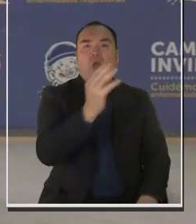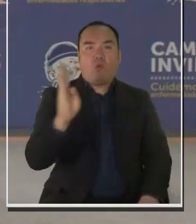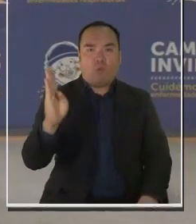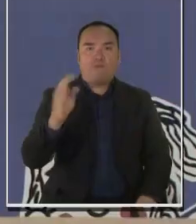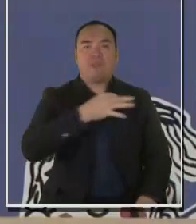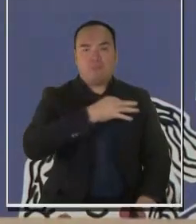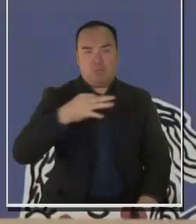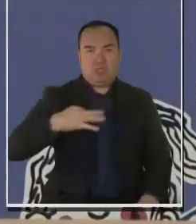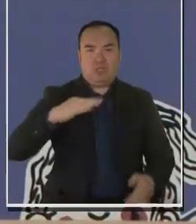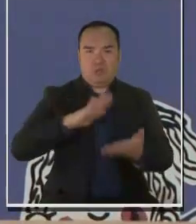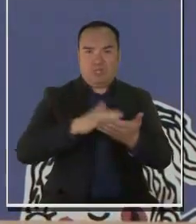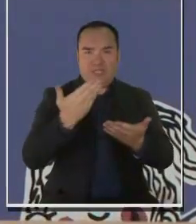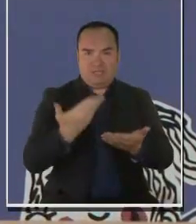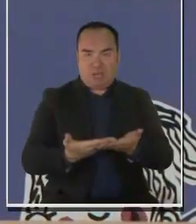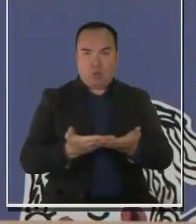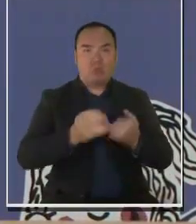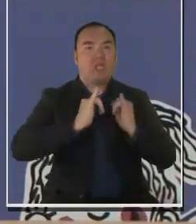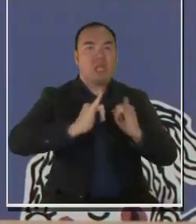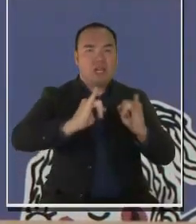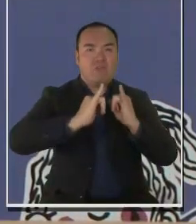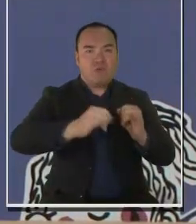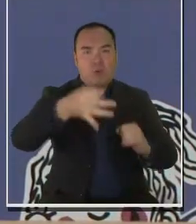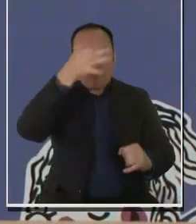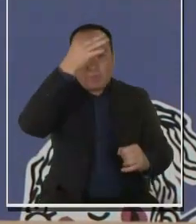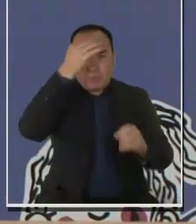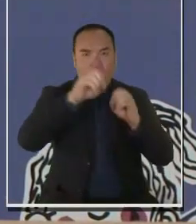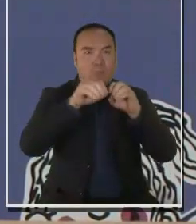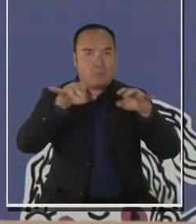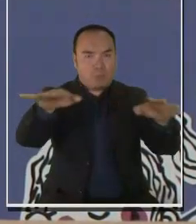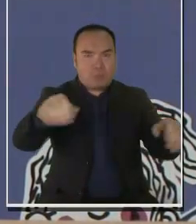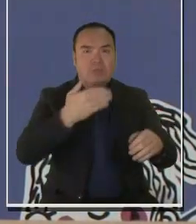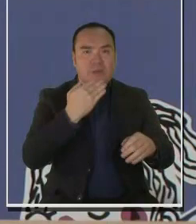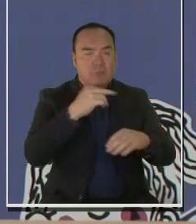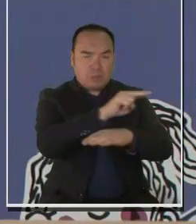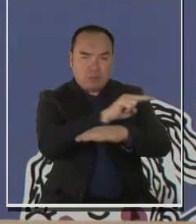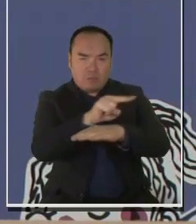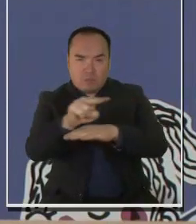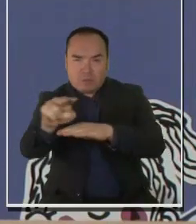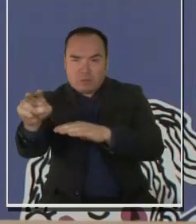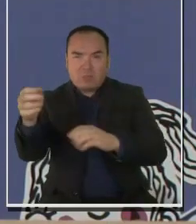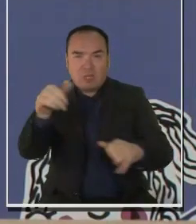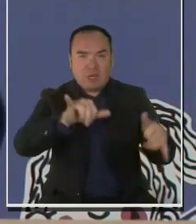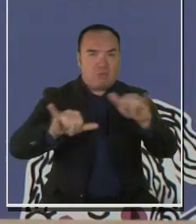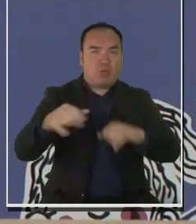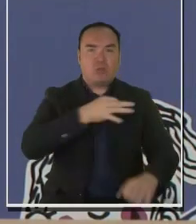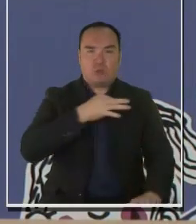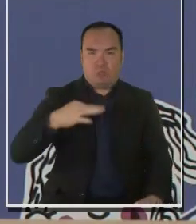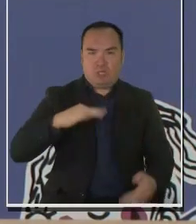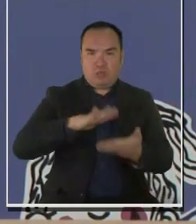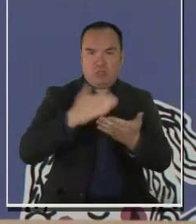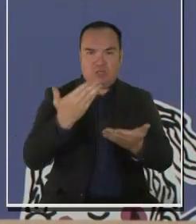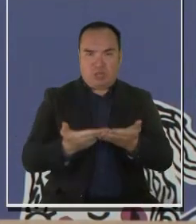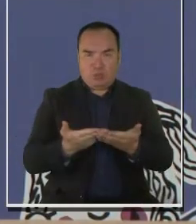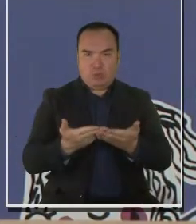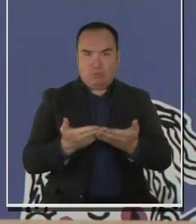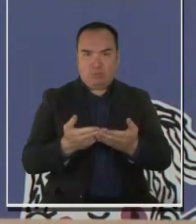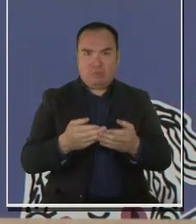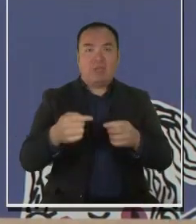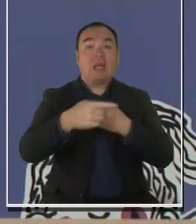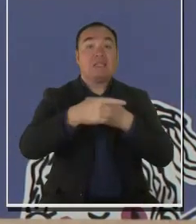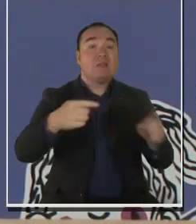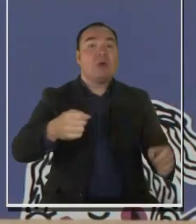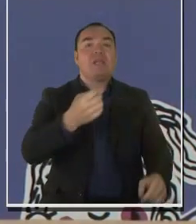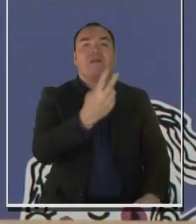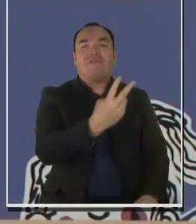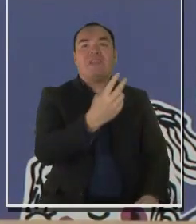del Ministerio de Salud el reporte epidemiológico y de vigilancia del laboratorio del Ministerio de Salud. A la semana epidemiológica